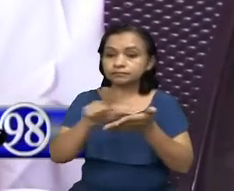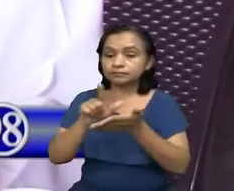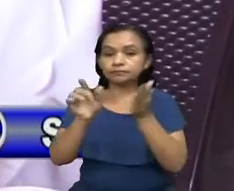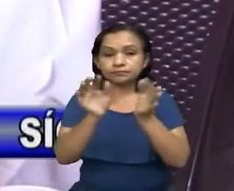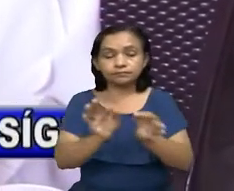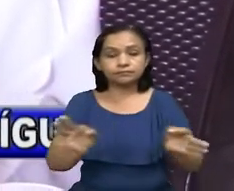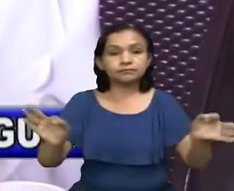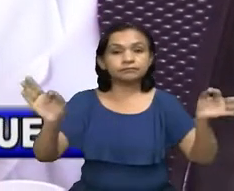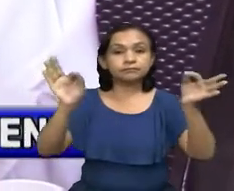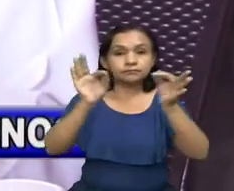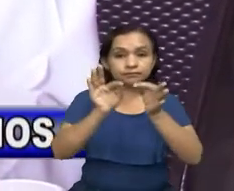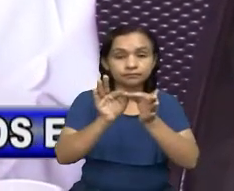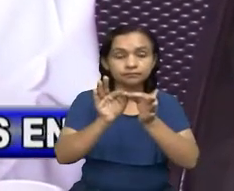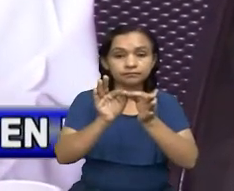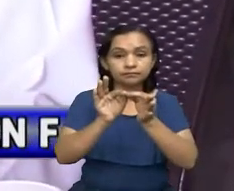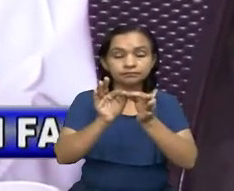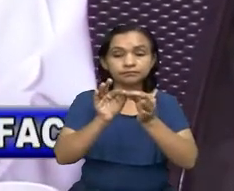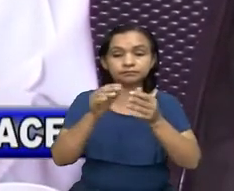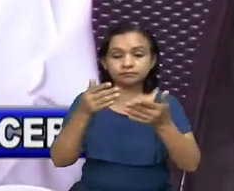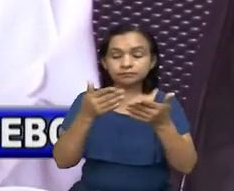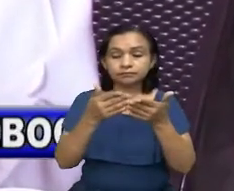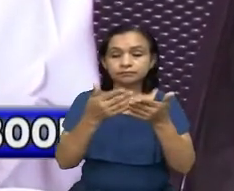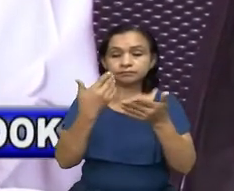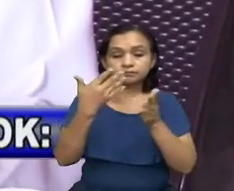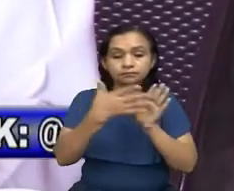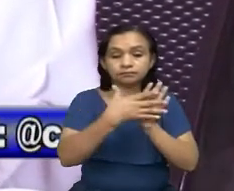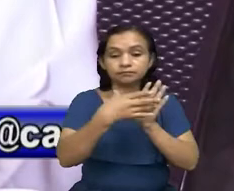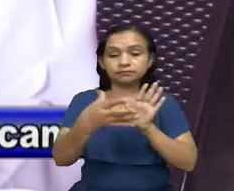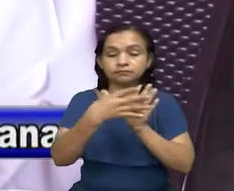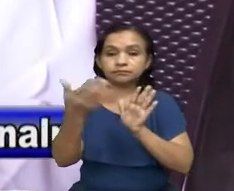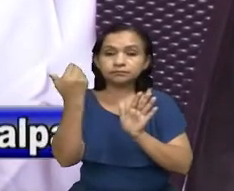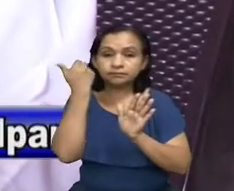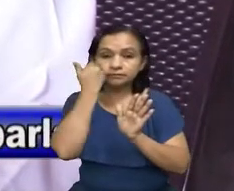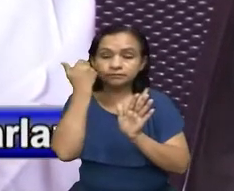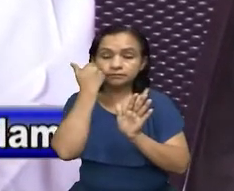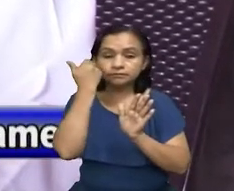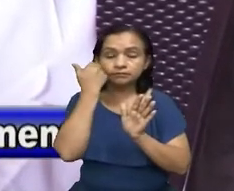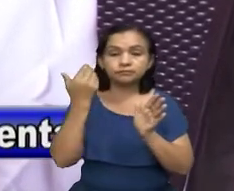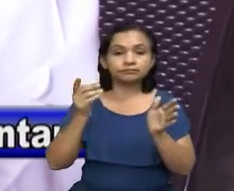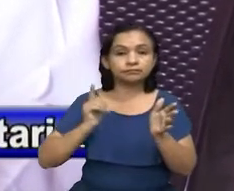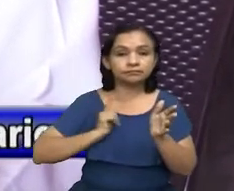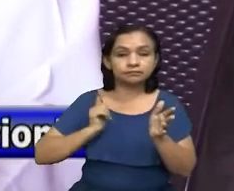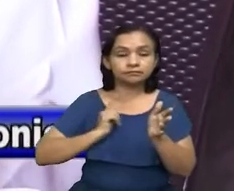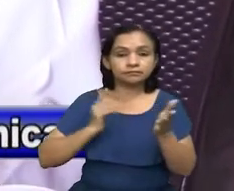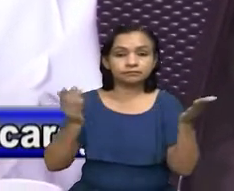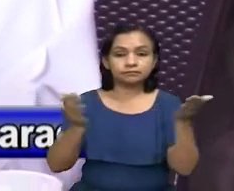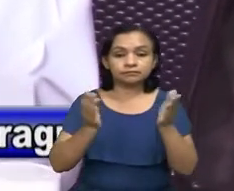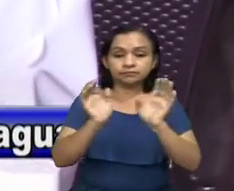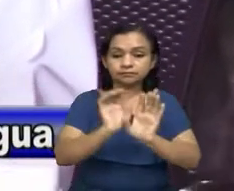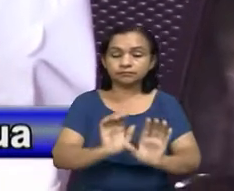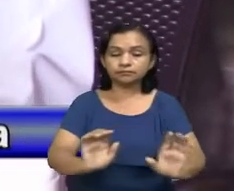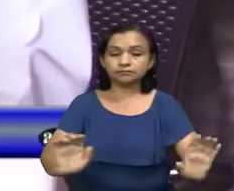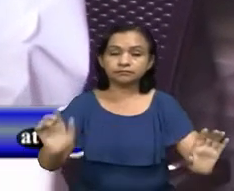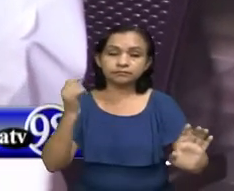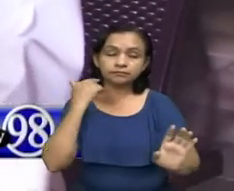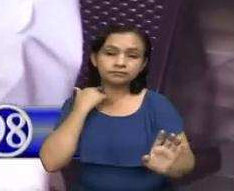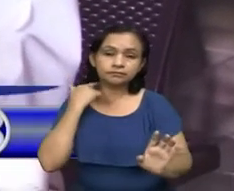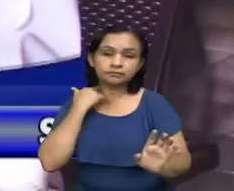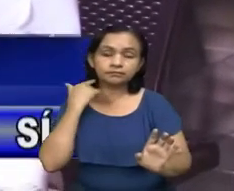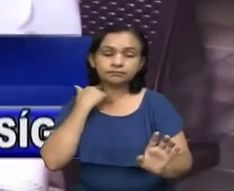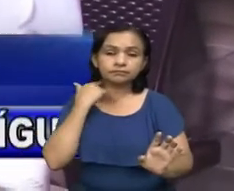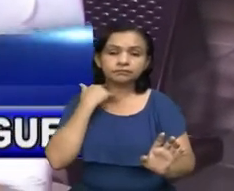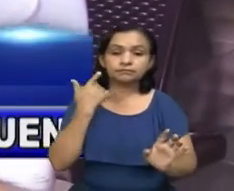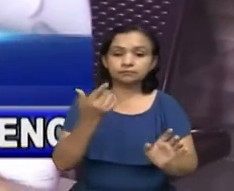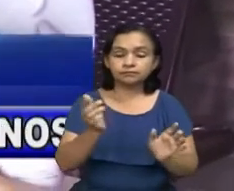importante porque para cortar el ciclo de transmisión de cualquier virus que haya o en los niños, ¿verdad? Siempre hay que cuidarlos en el